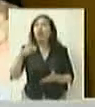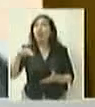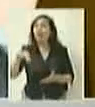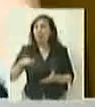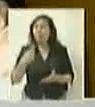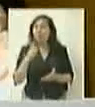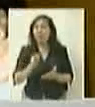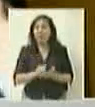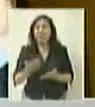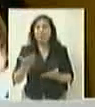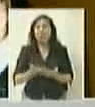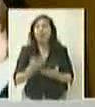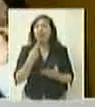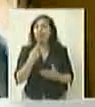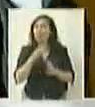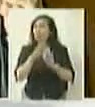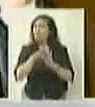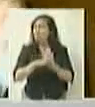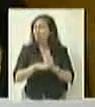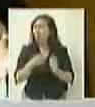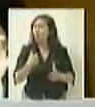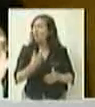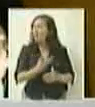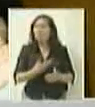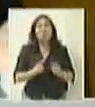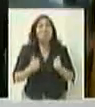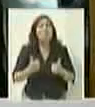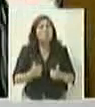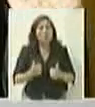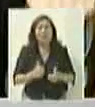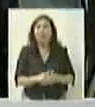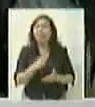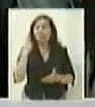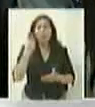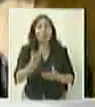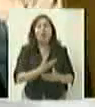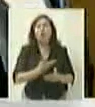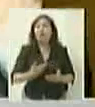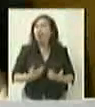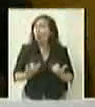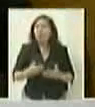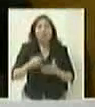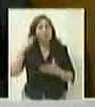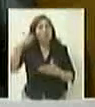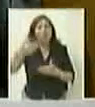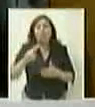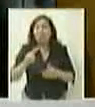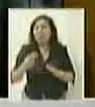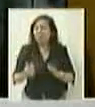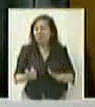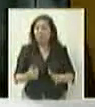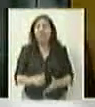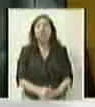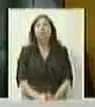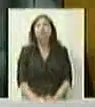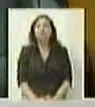García, y obviamente pretenden bajarse a un gobierno exitoso que está pensando en gobernar ahora y no en el